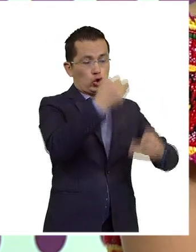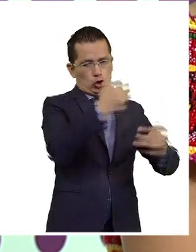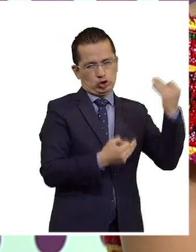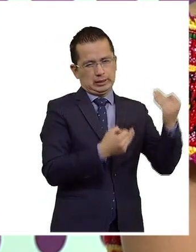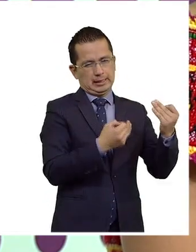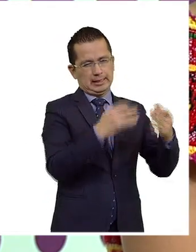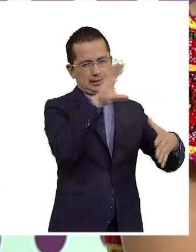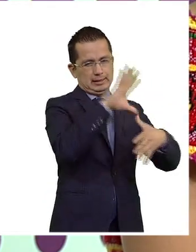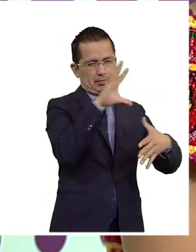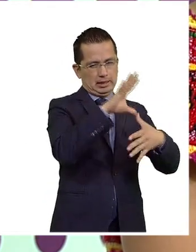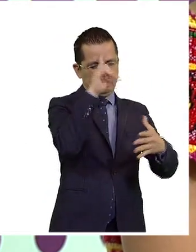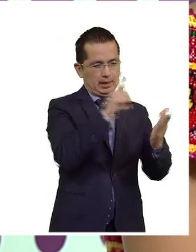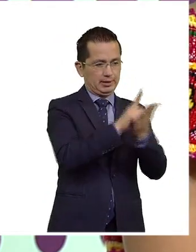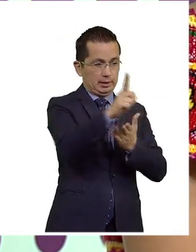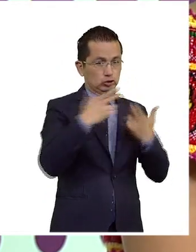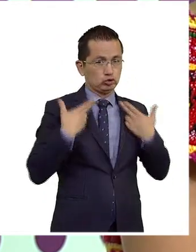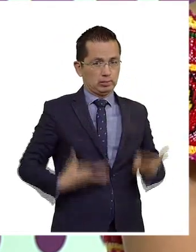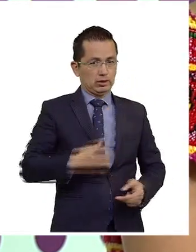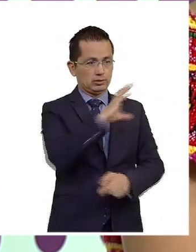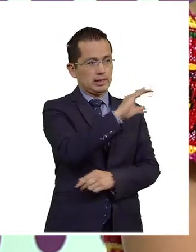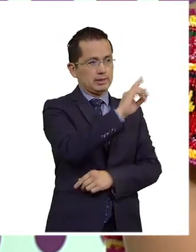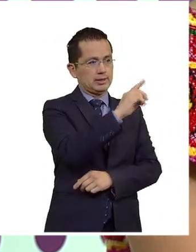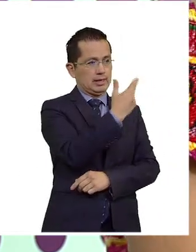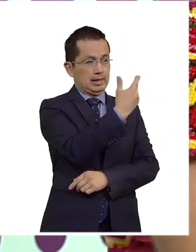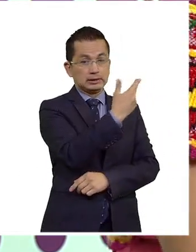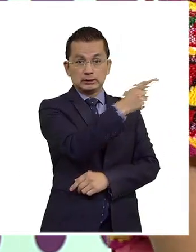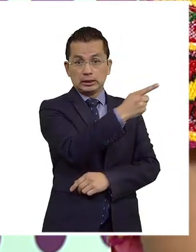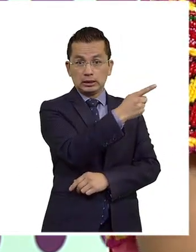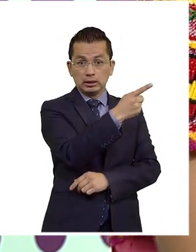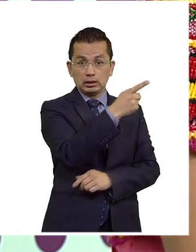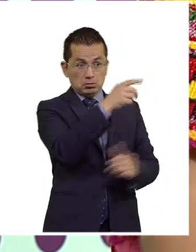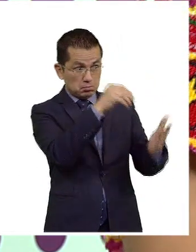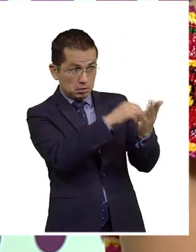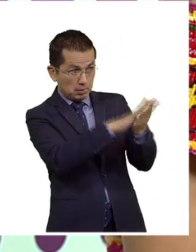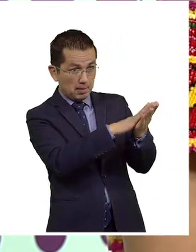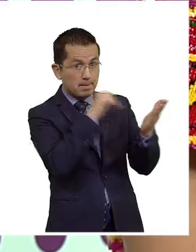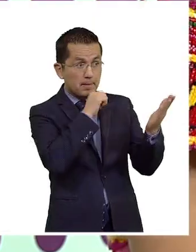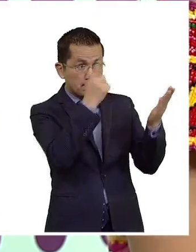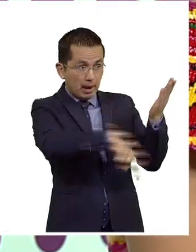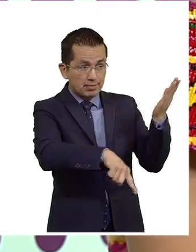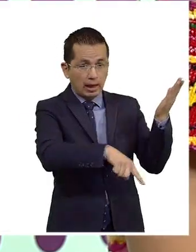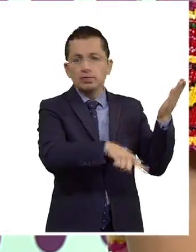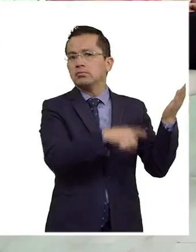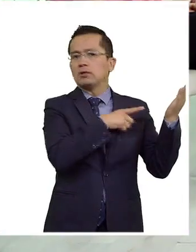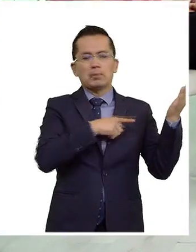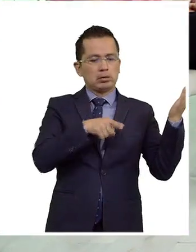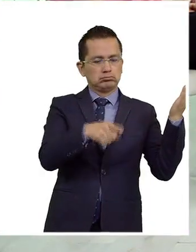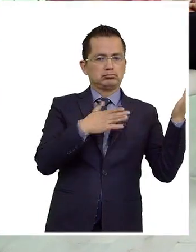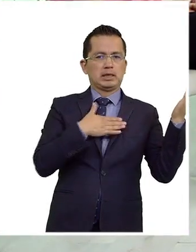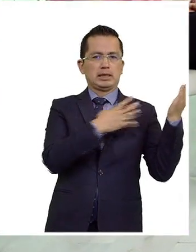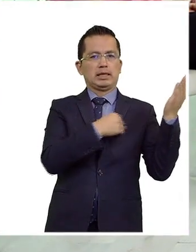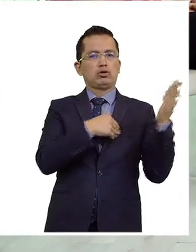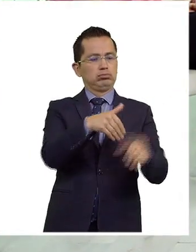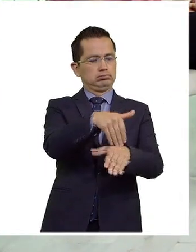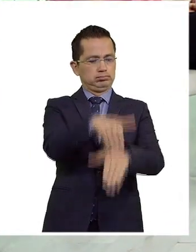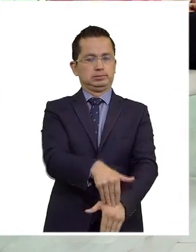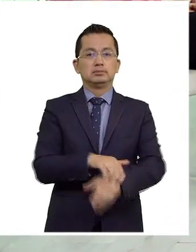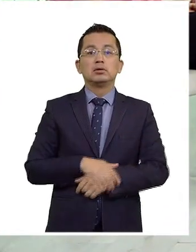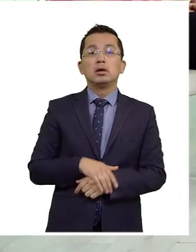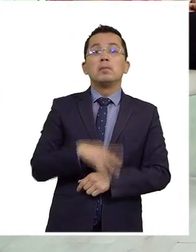24 del 2017, fuera aplicable en este caso a mi hijo. La negativa del registro